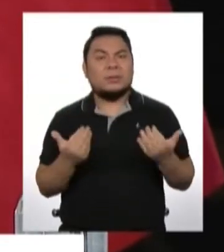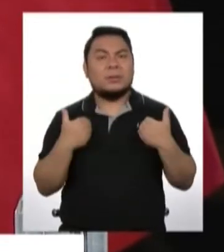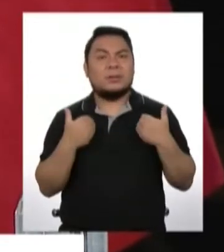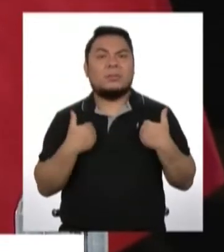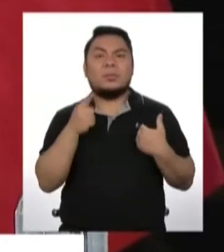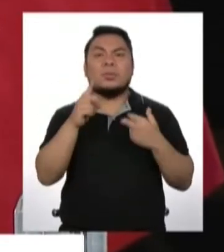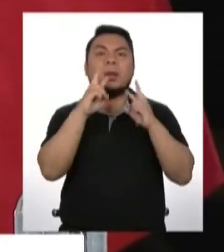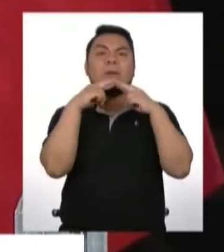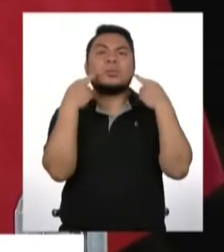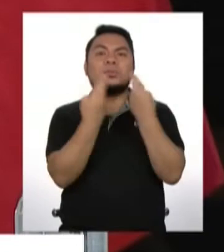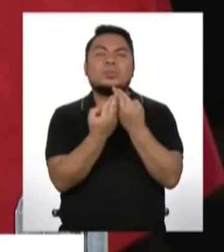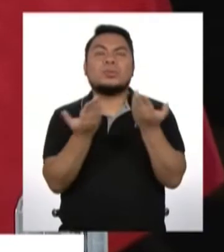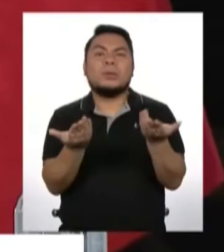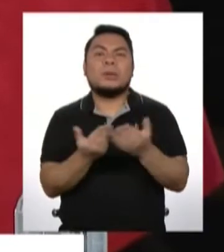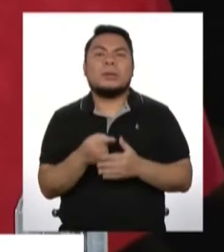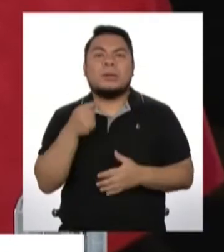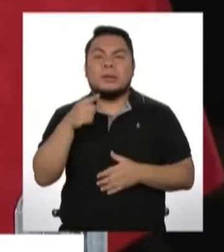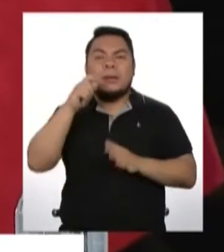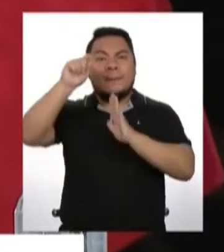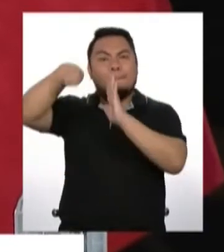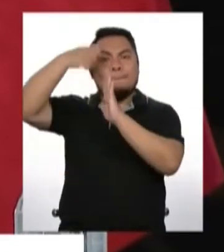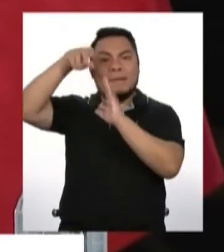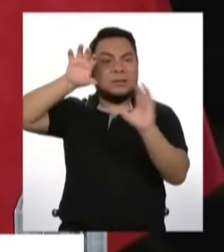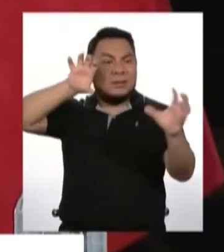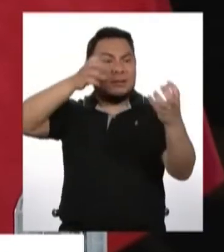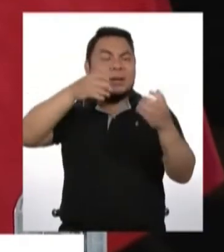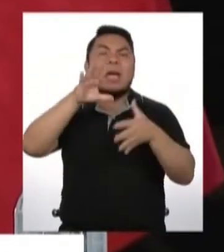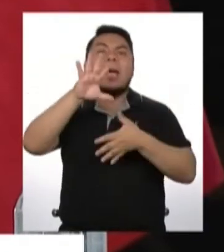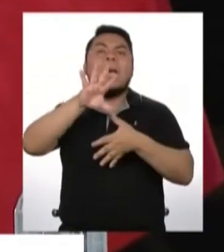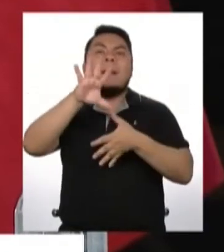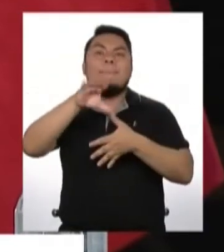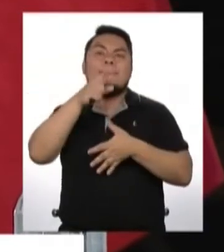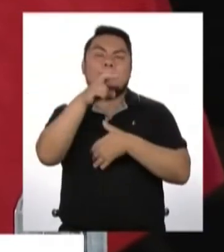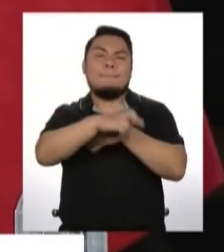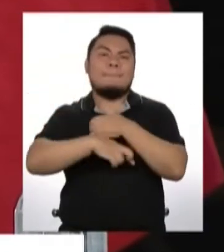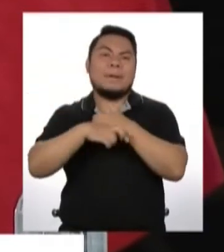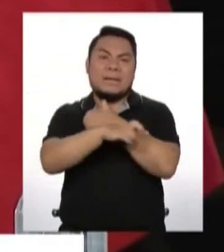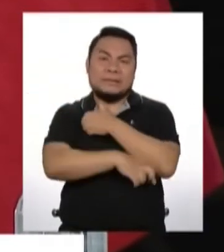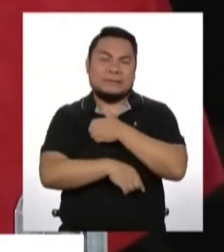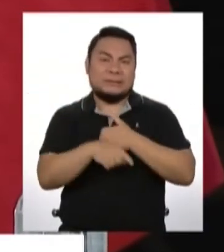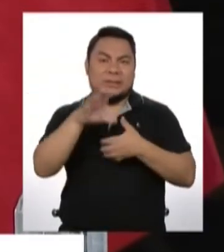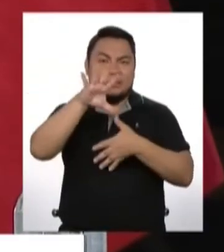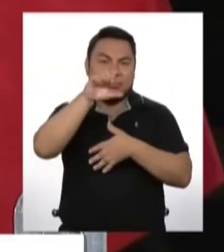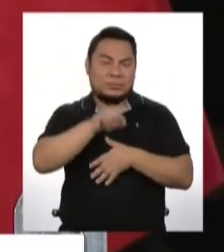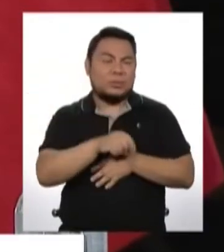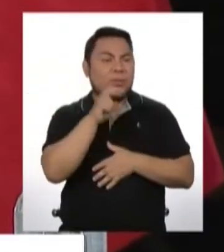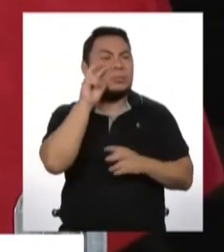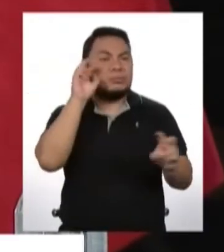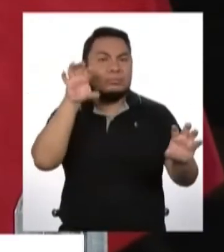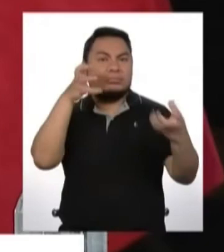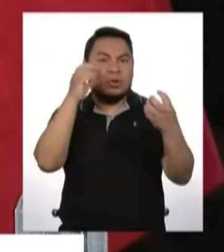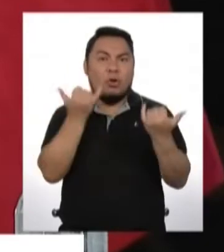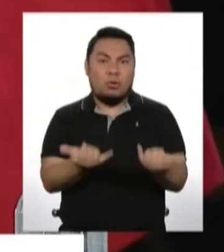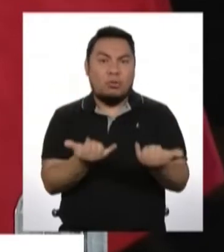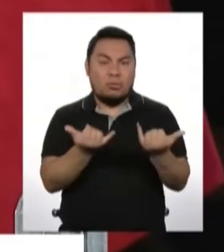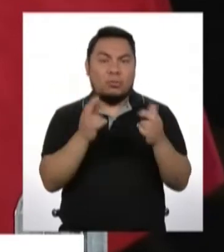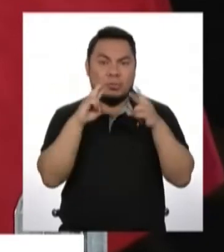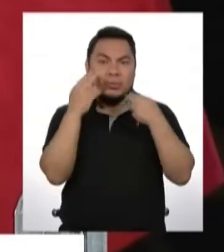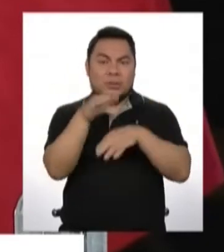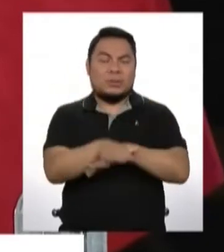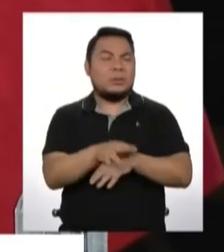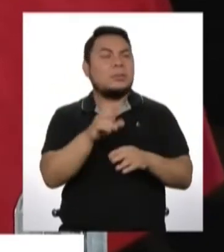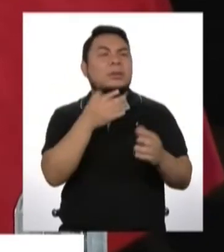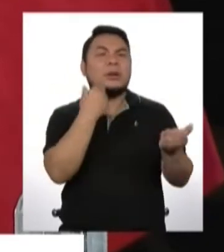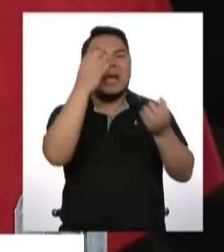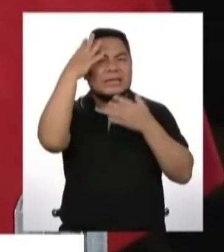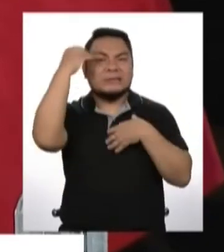una reunión de videoconferencia con los países de la región, de América del Sur, y ahí vamos a intercambiar algunas